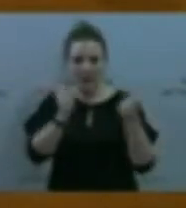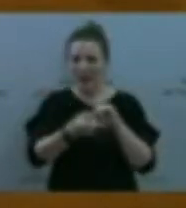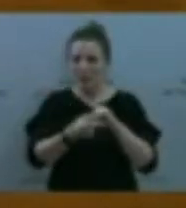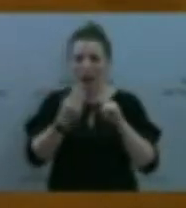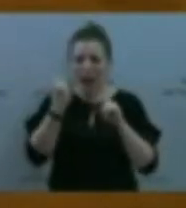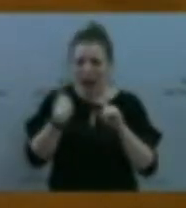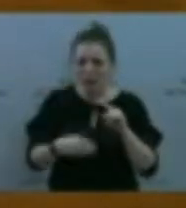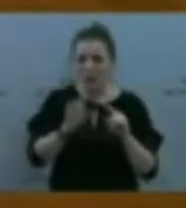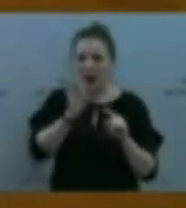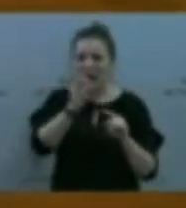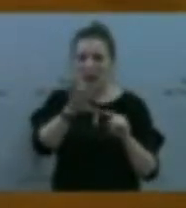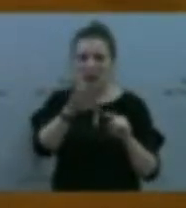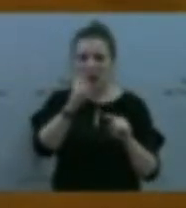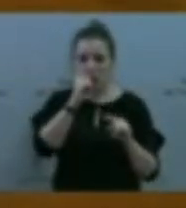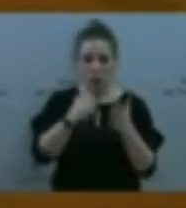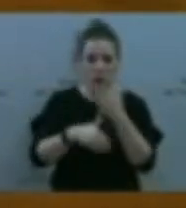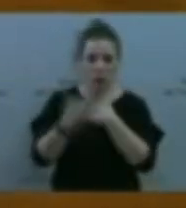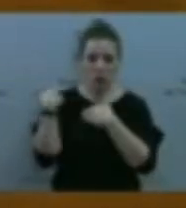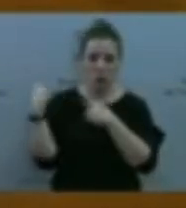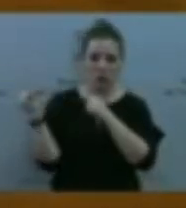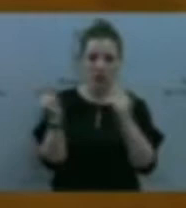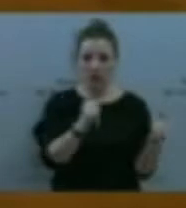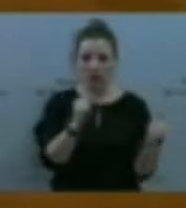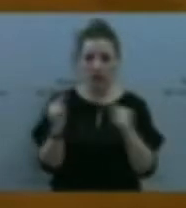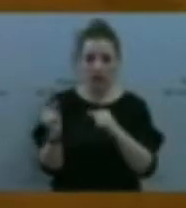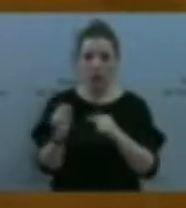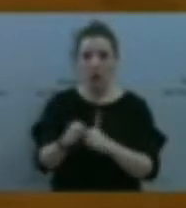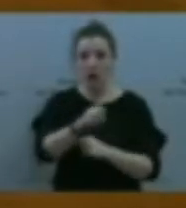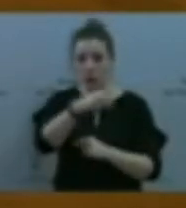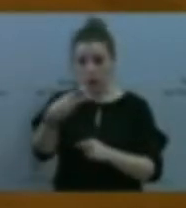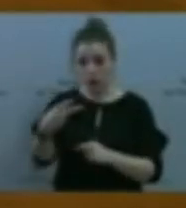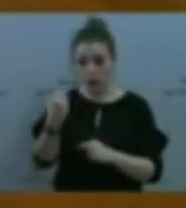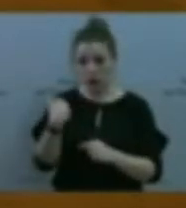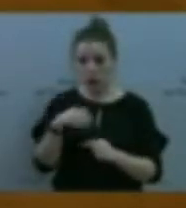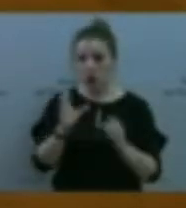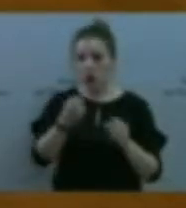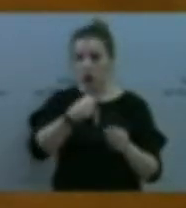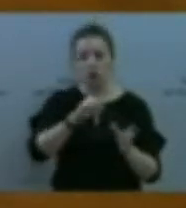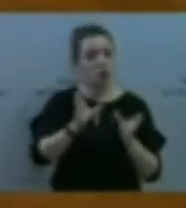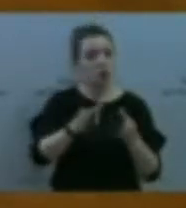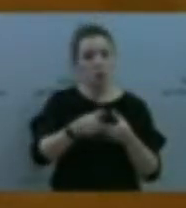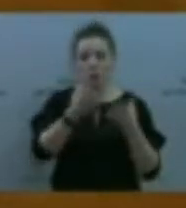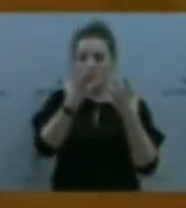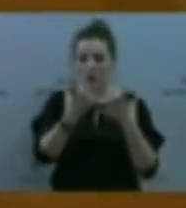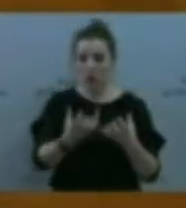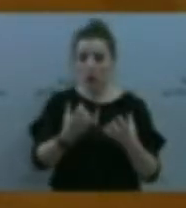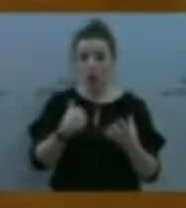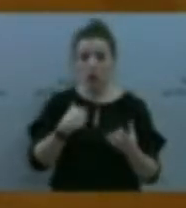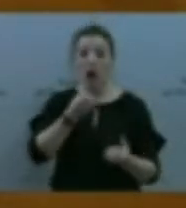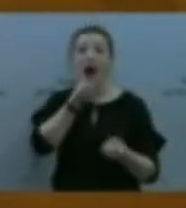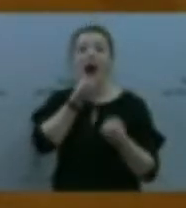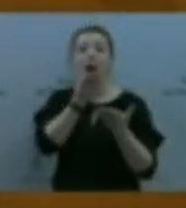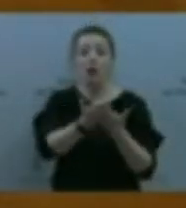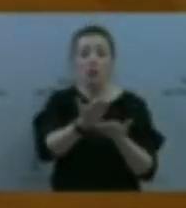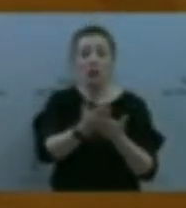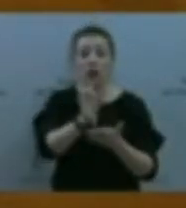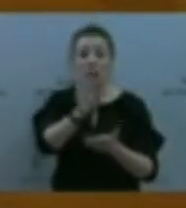resultado. Y nosotros somos un grupo serio, quiero decir, los argumentos que yo le di el 15 de junio prácticamente no han